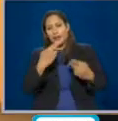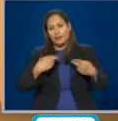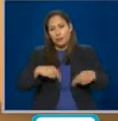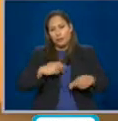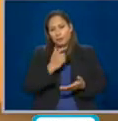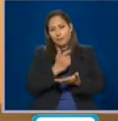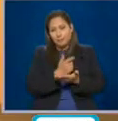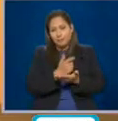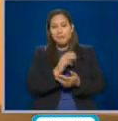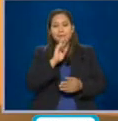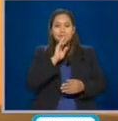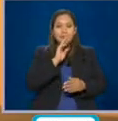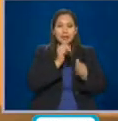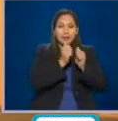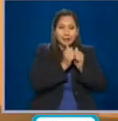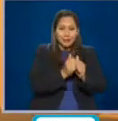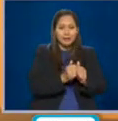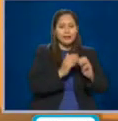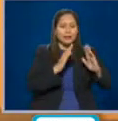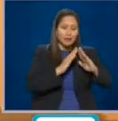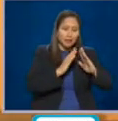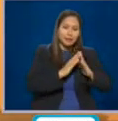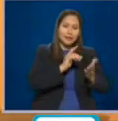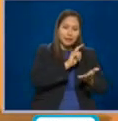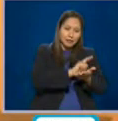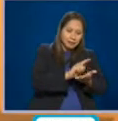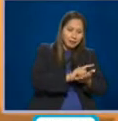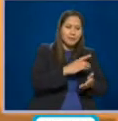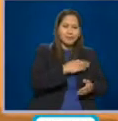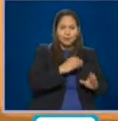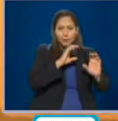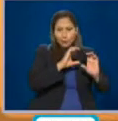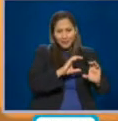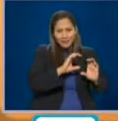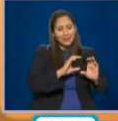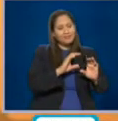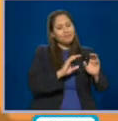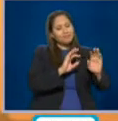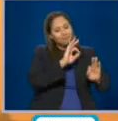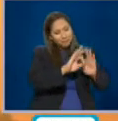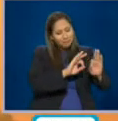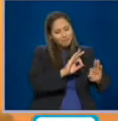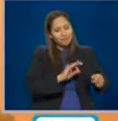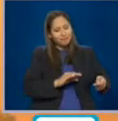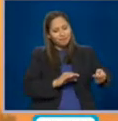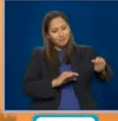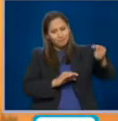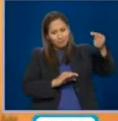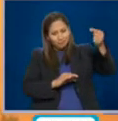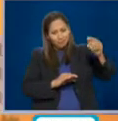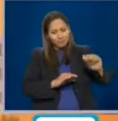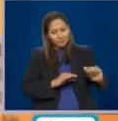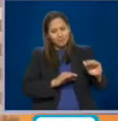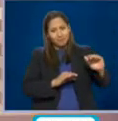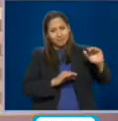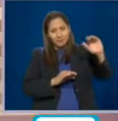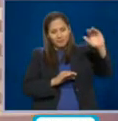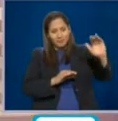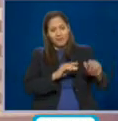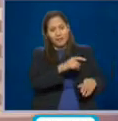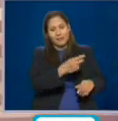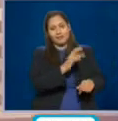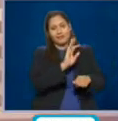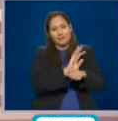y mamá se queda, o la parte materna, se queda con los hijos, dedicado a la crianza y al beneficio del hogar. De ahí